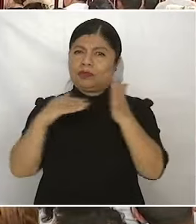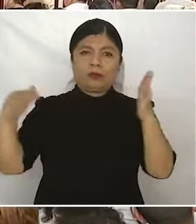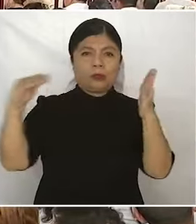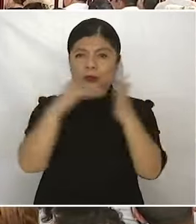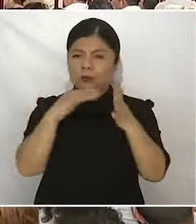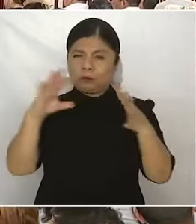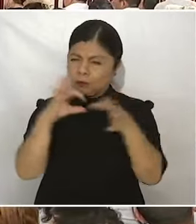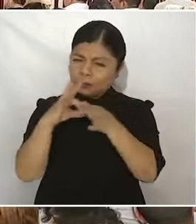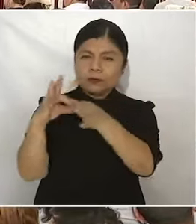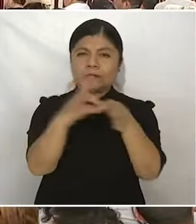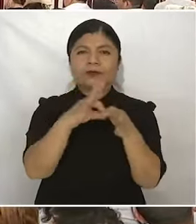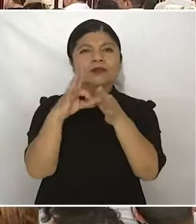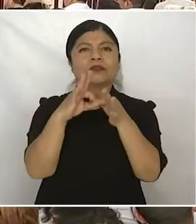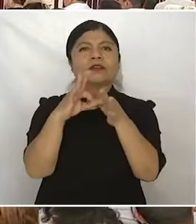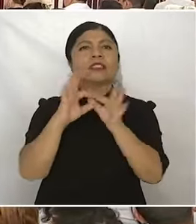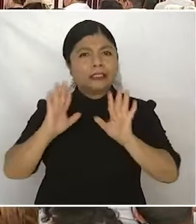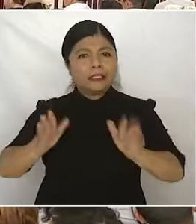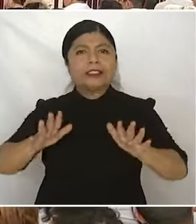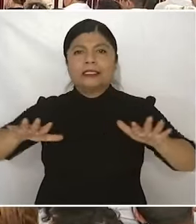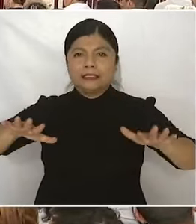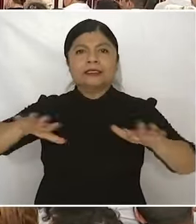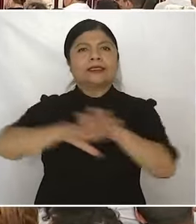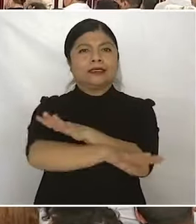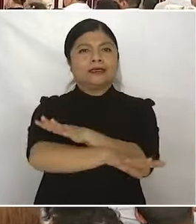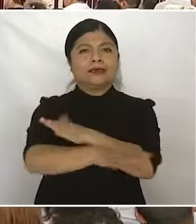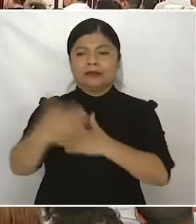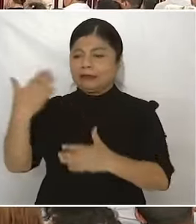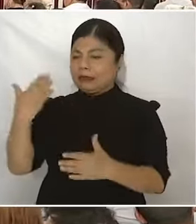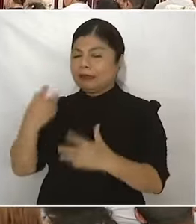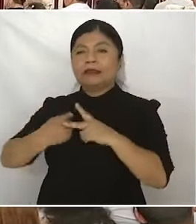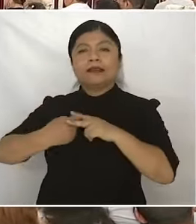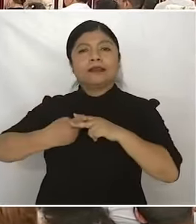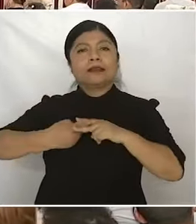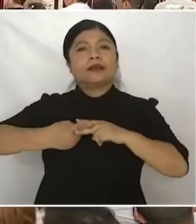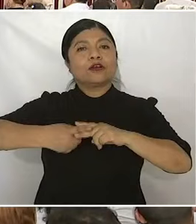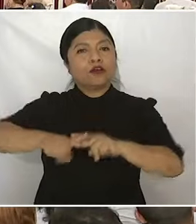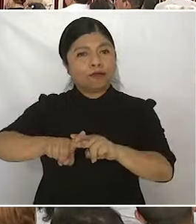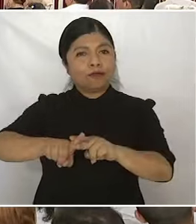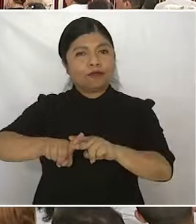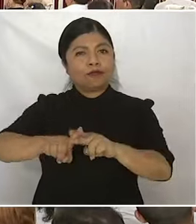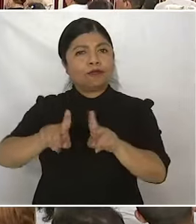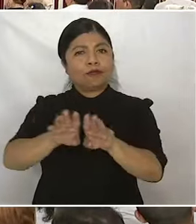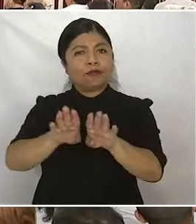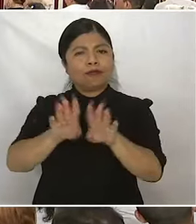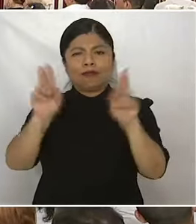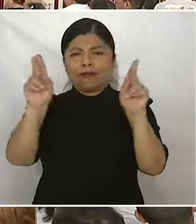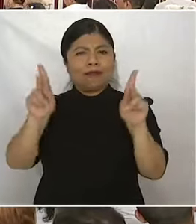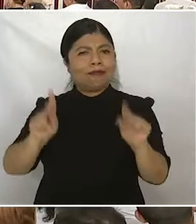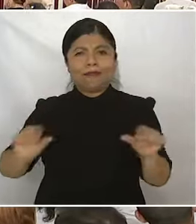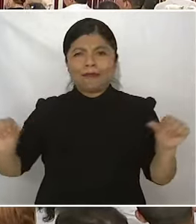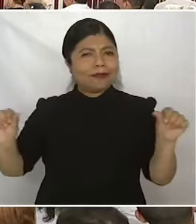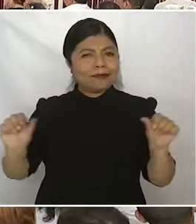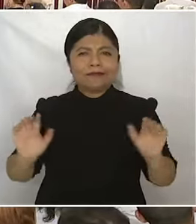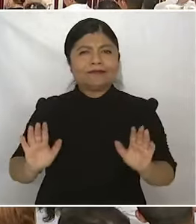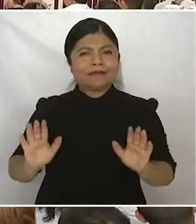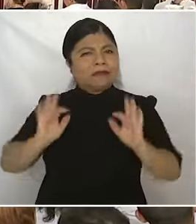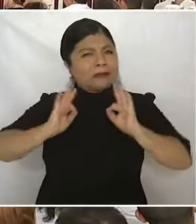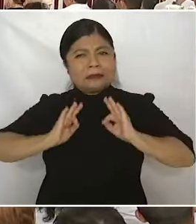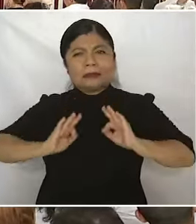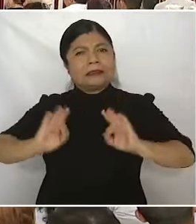transformación se llevara a cabo, iniciara de manera pacífica. Y eso lo tenemos